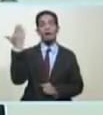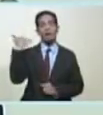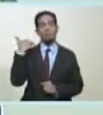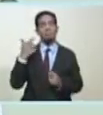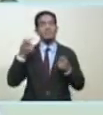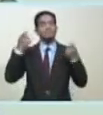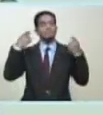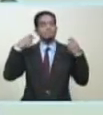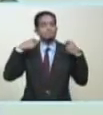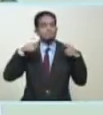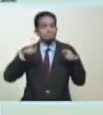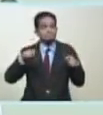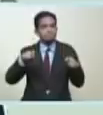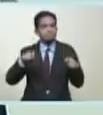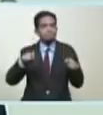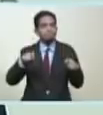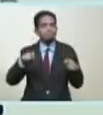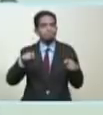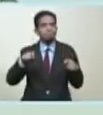una conspiración